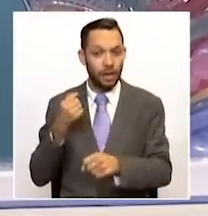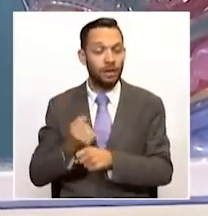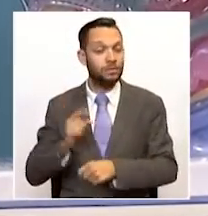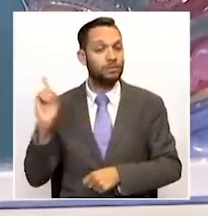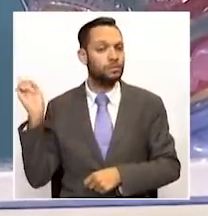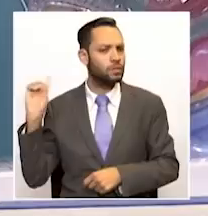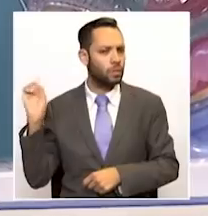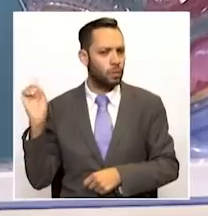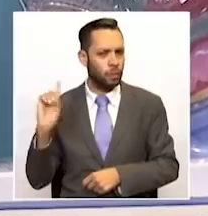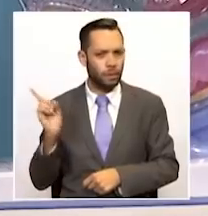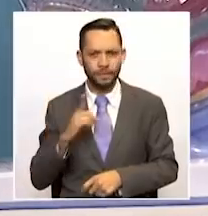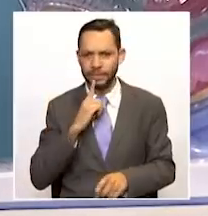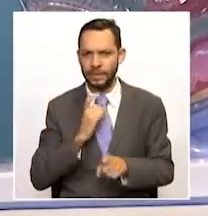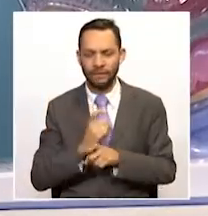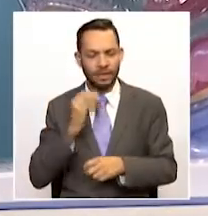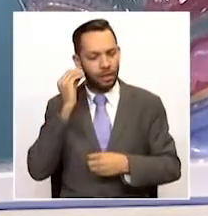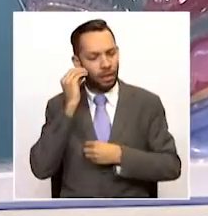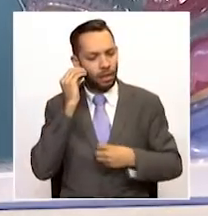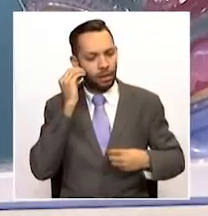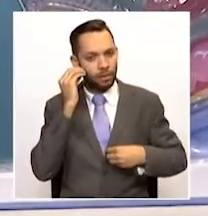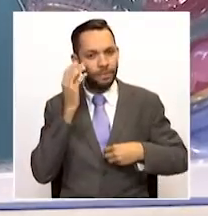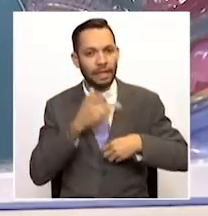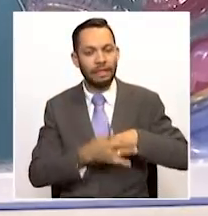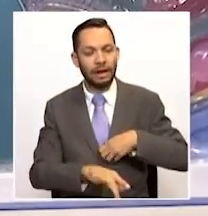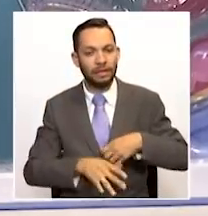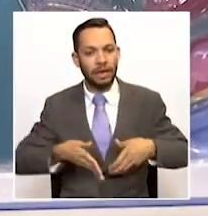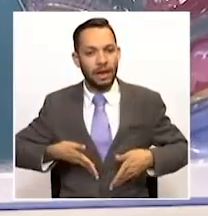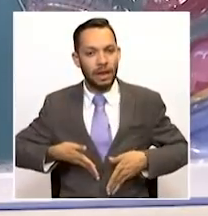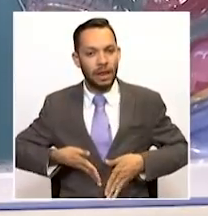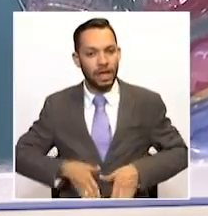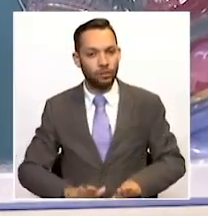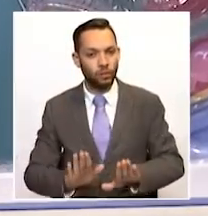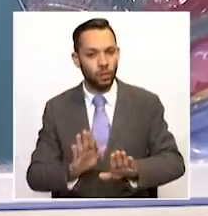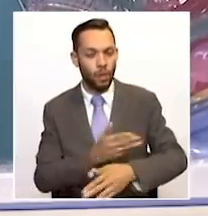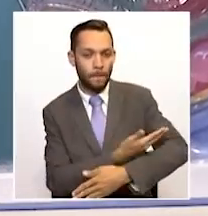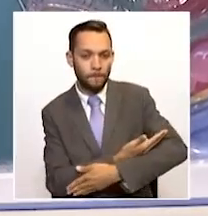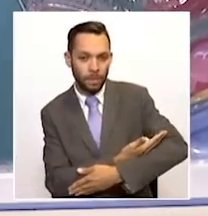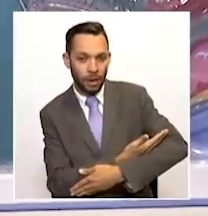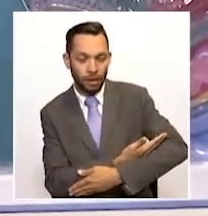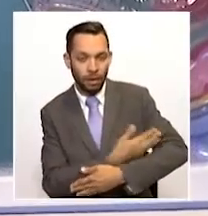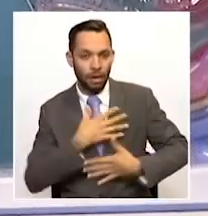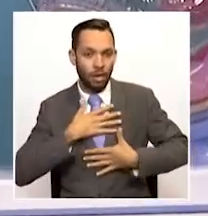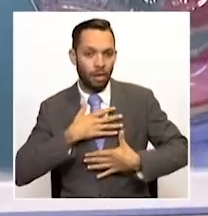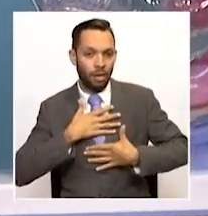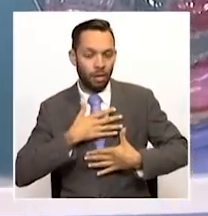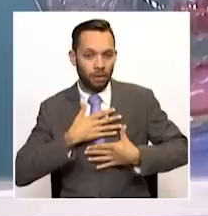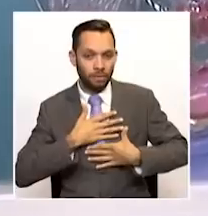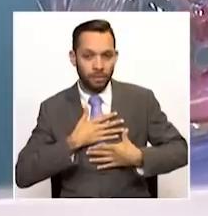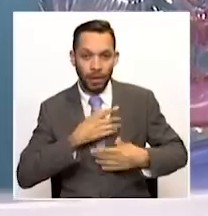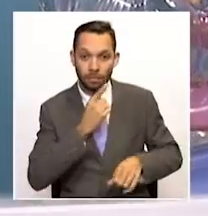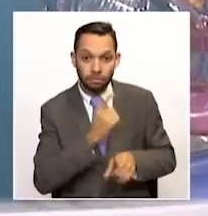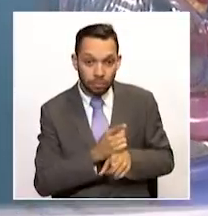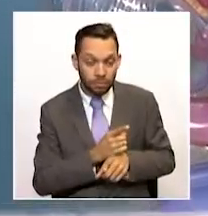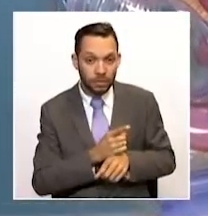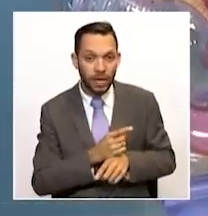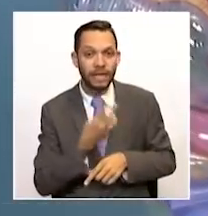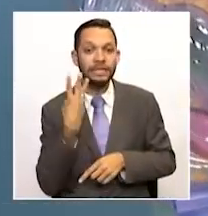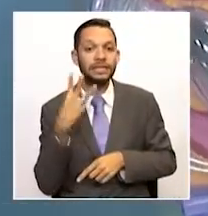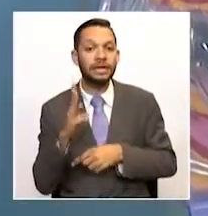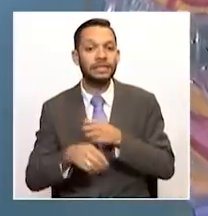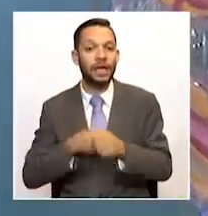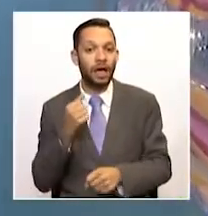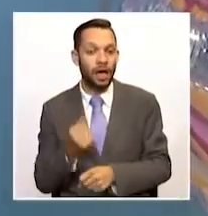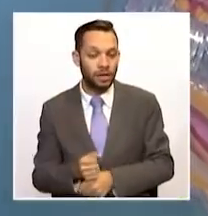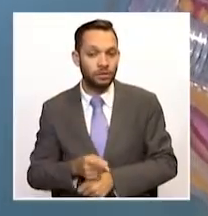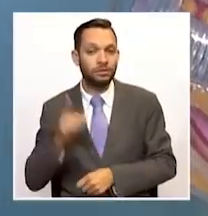diagnóstico fue súper tardío porque yo nací con la cardiopatía congénita la cual nunca fue diagnosticada tiempo solo hasta los 13 años de edad me